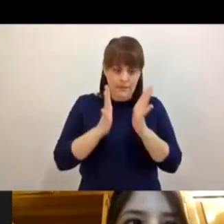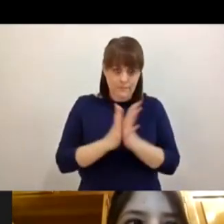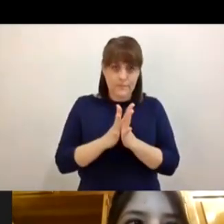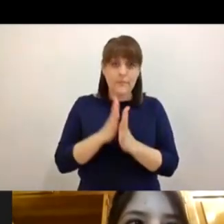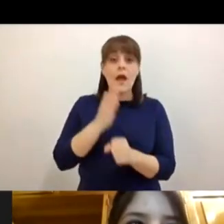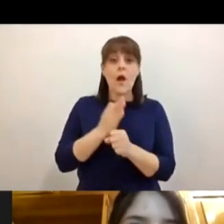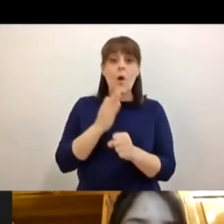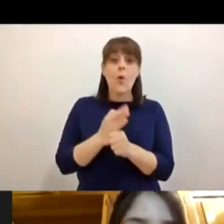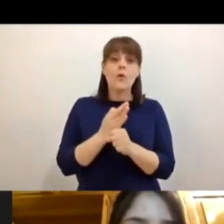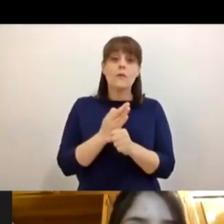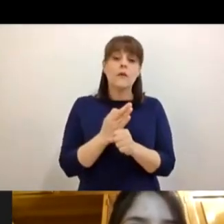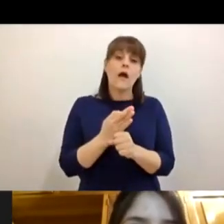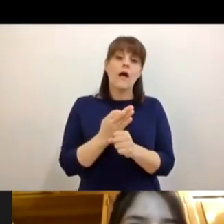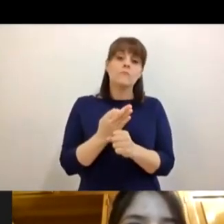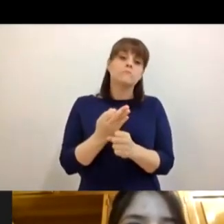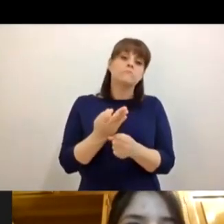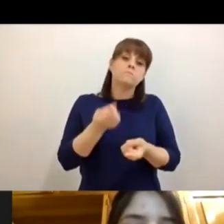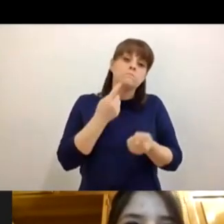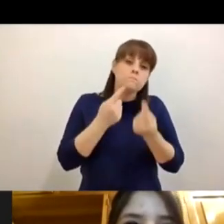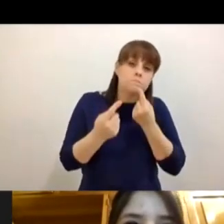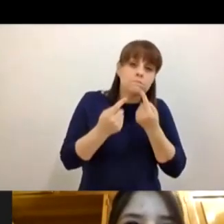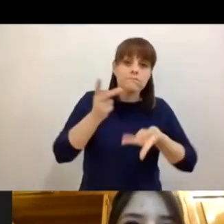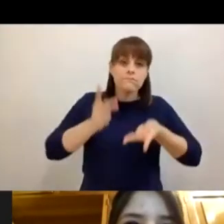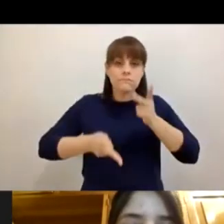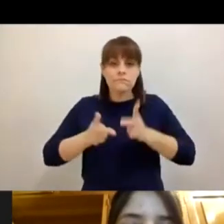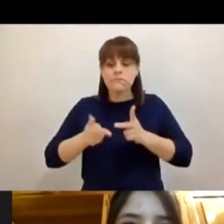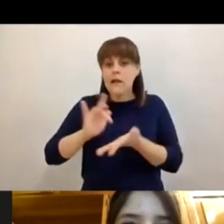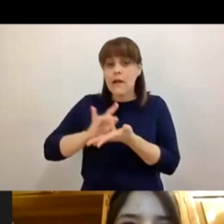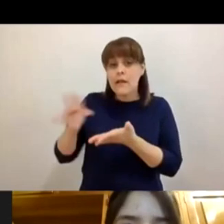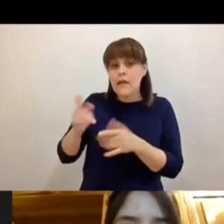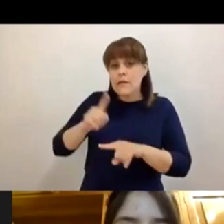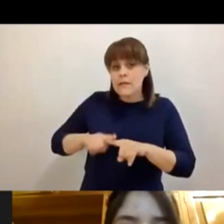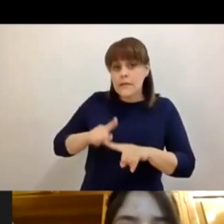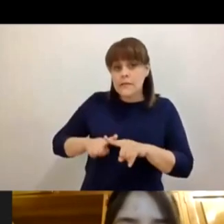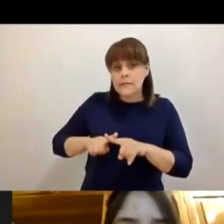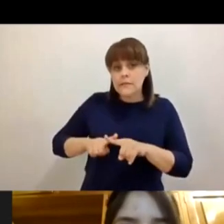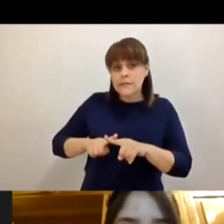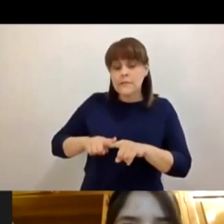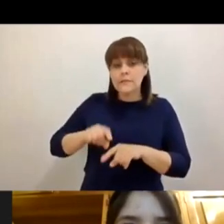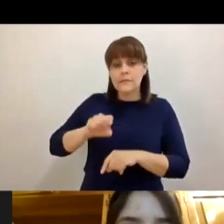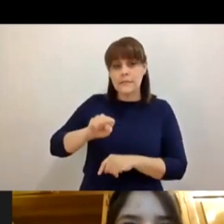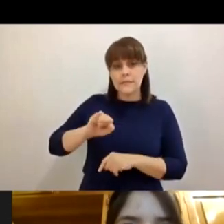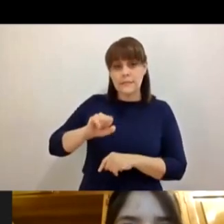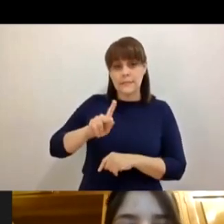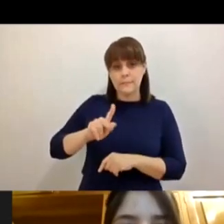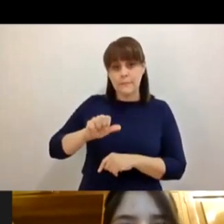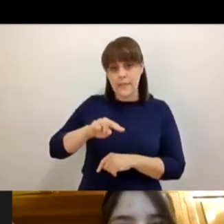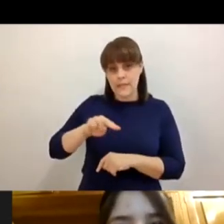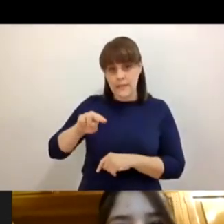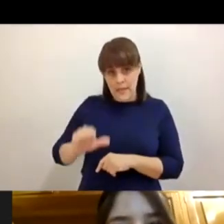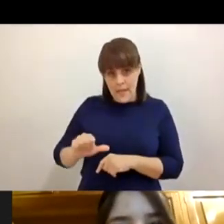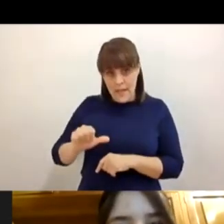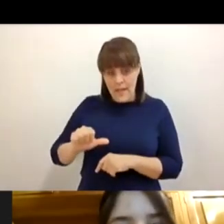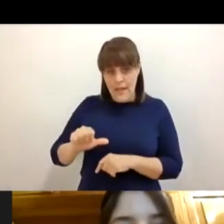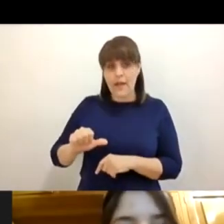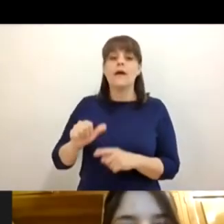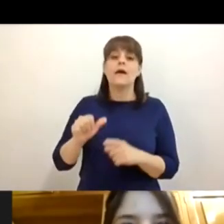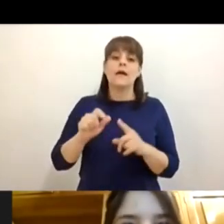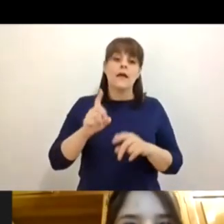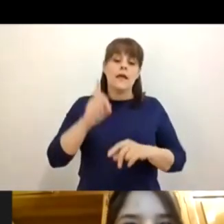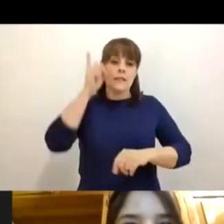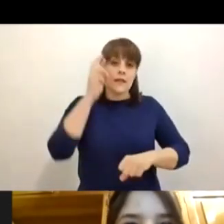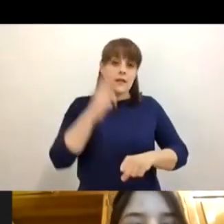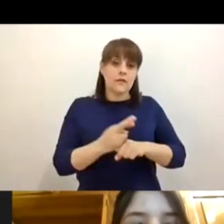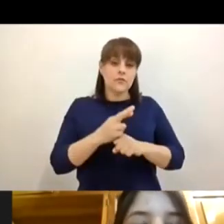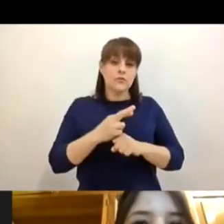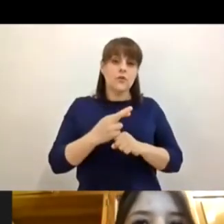plática se debe y le agradecemos a la Secretaría Ejecutiva del CIPINA, por supuesto, a la Dirección General de Asuntos